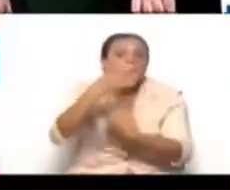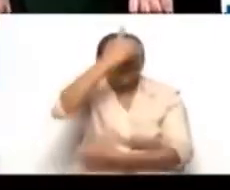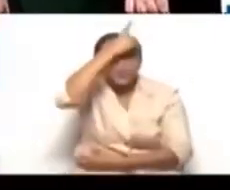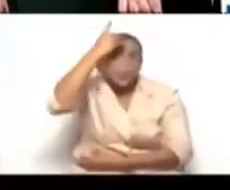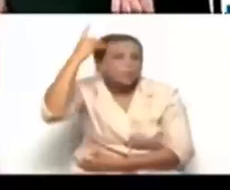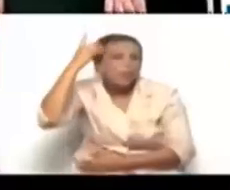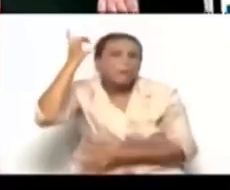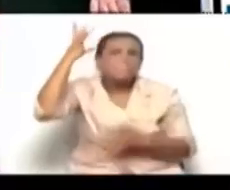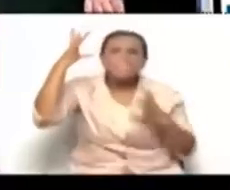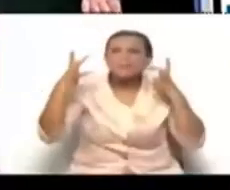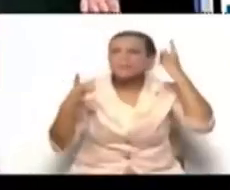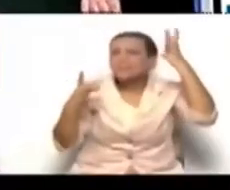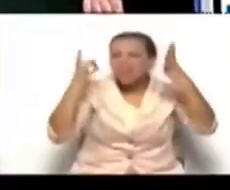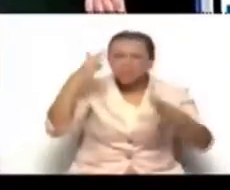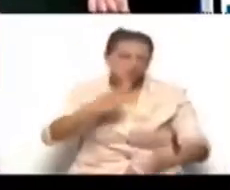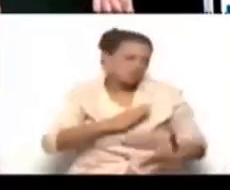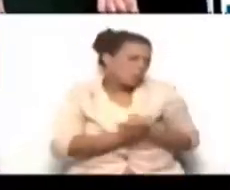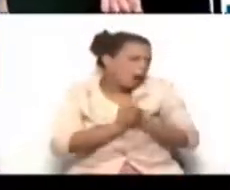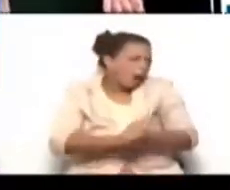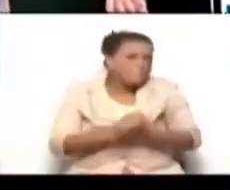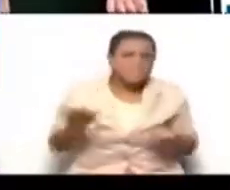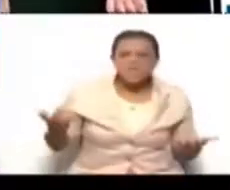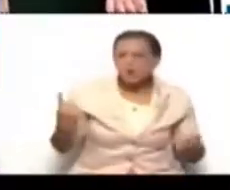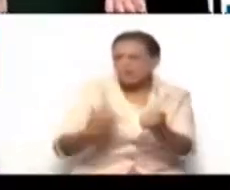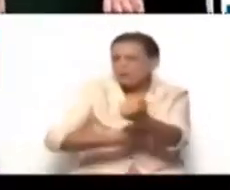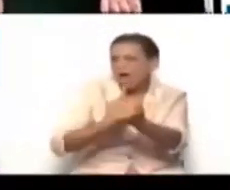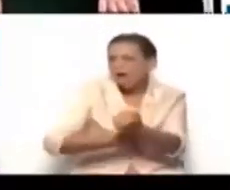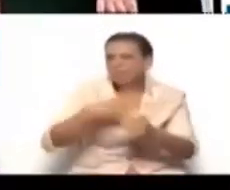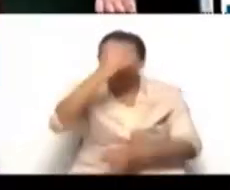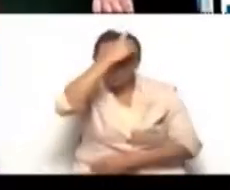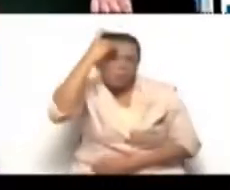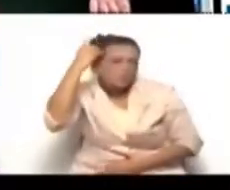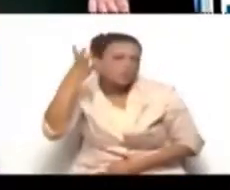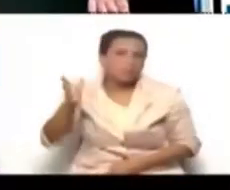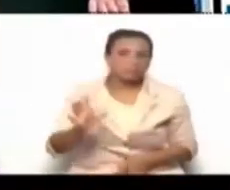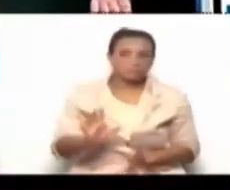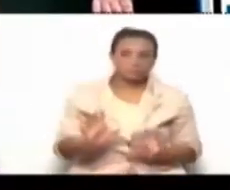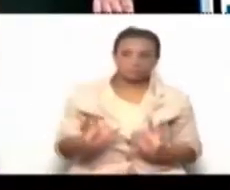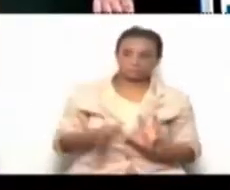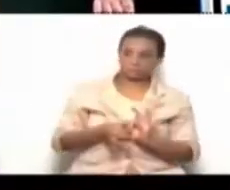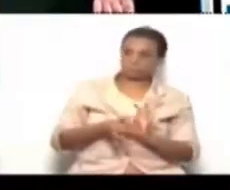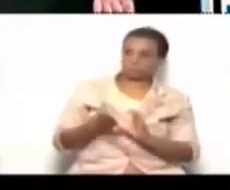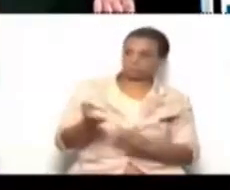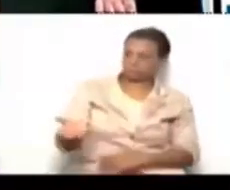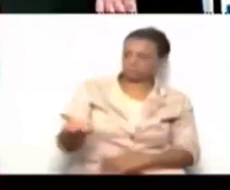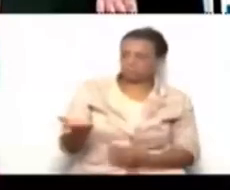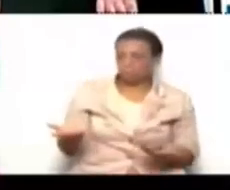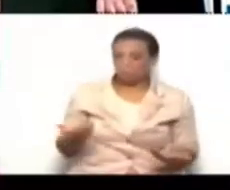Lo inventó una prófuga de la justicia venezolana, Sebastiana Barráez,